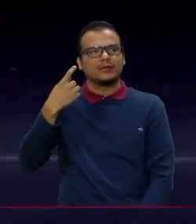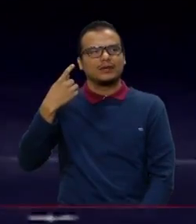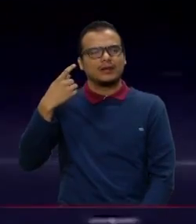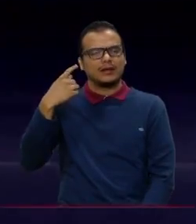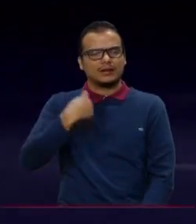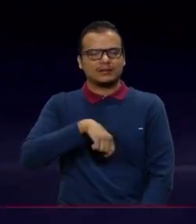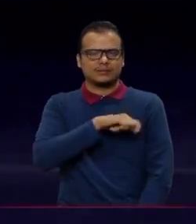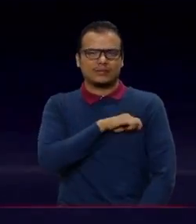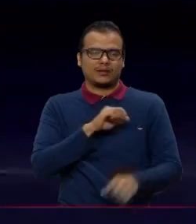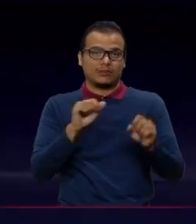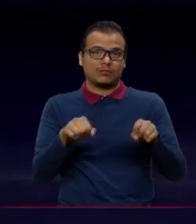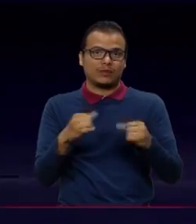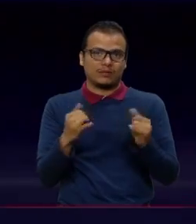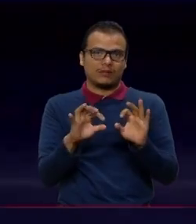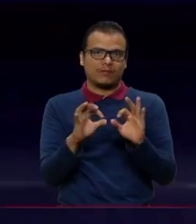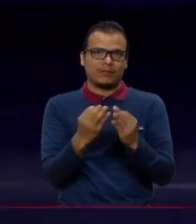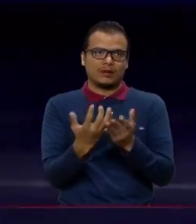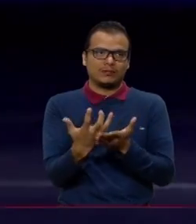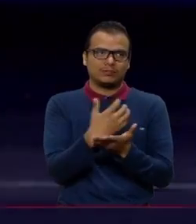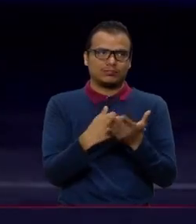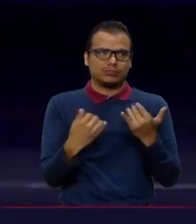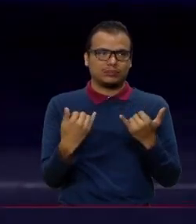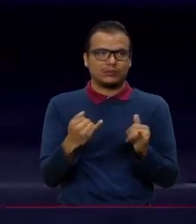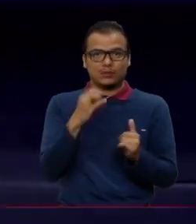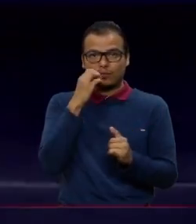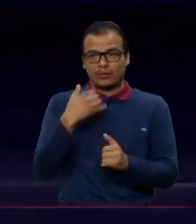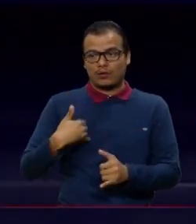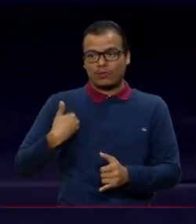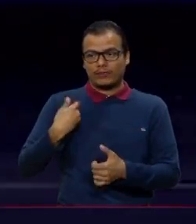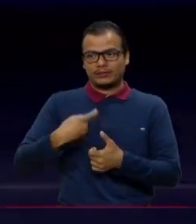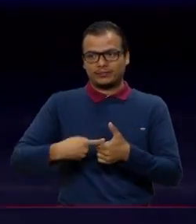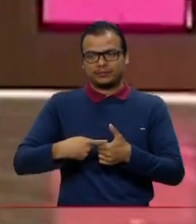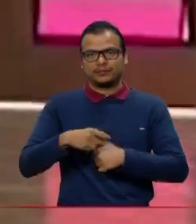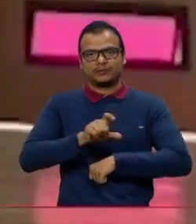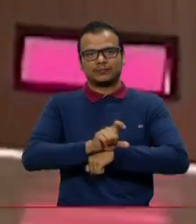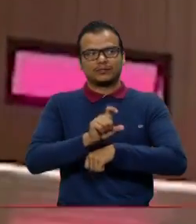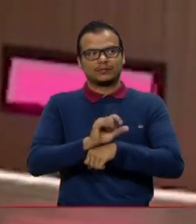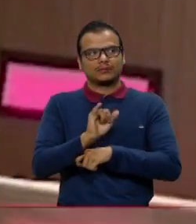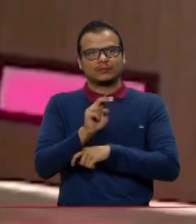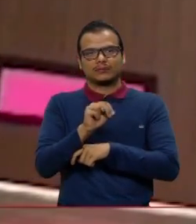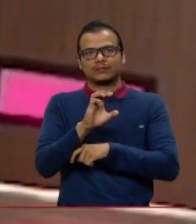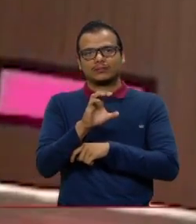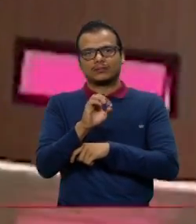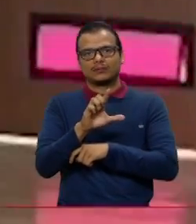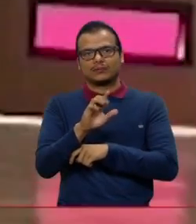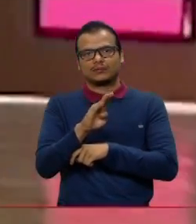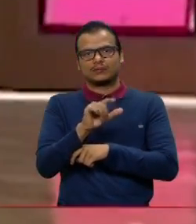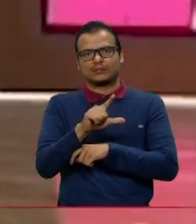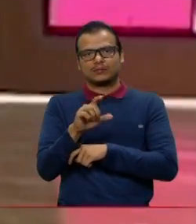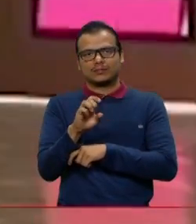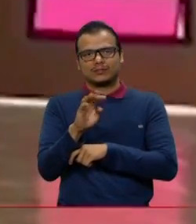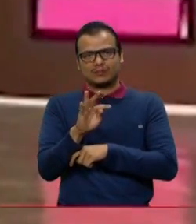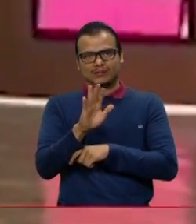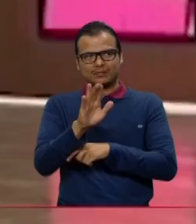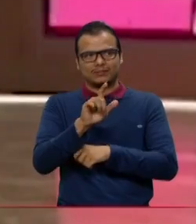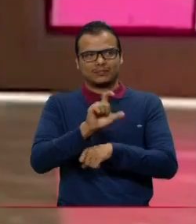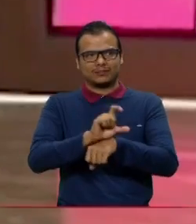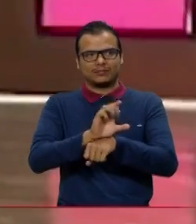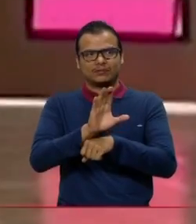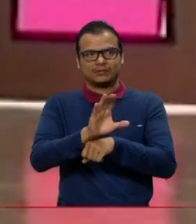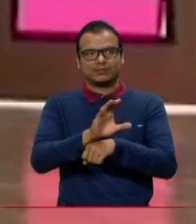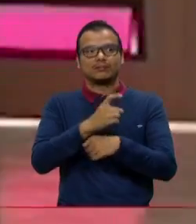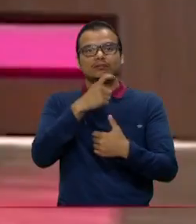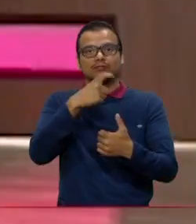Europa Este joven estudiante de último año de incol balet viene de una familia amante de las artes la danza y la música